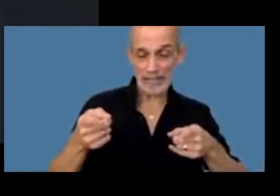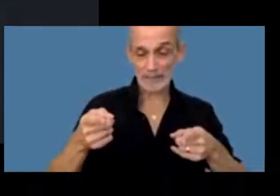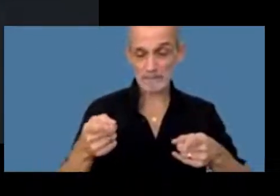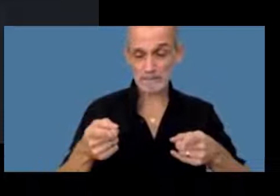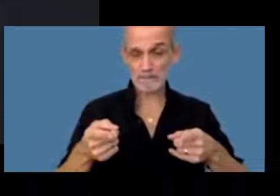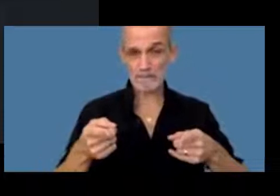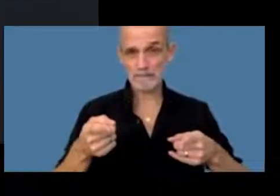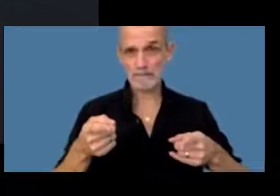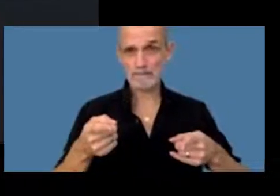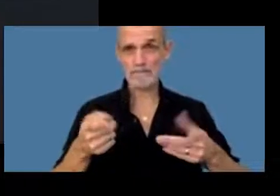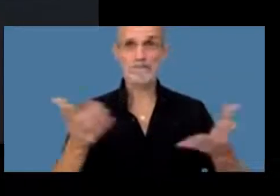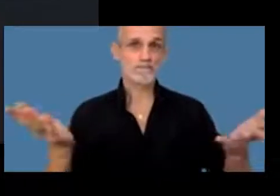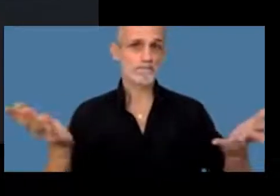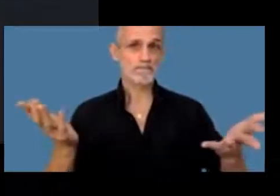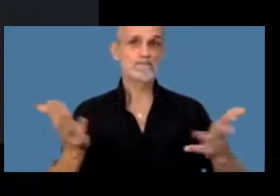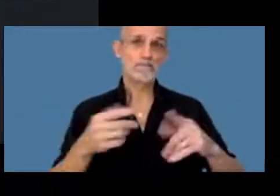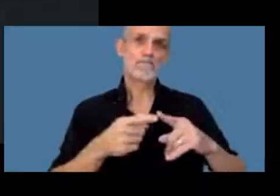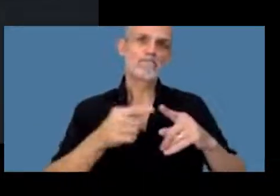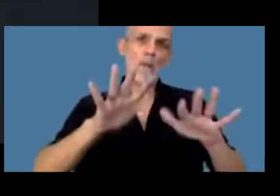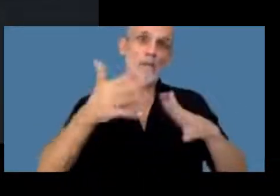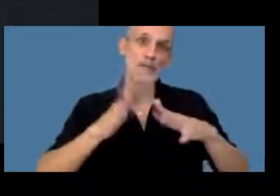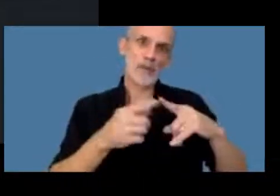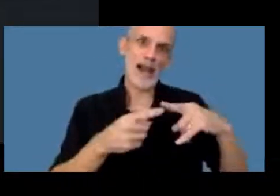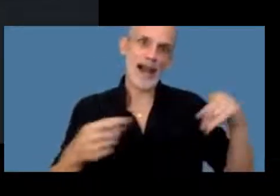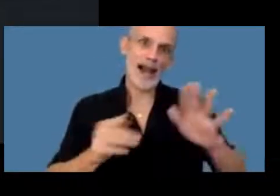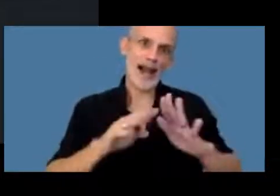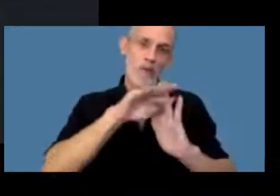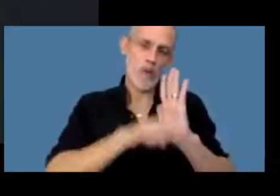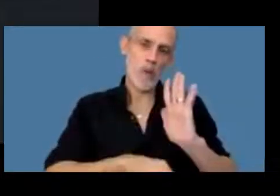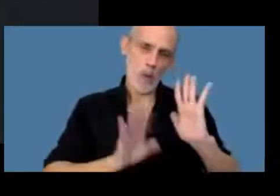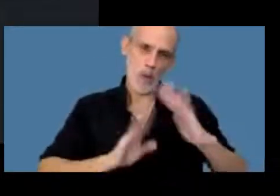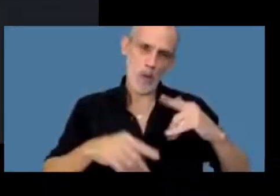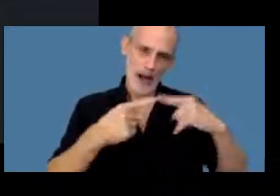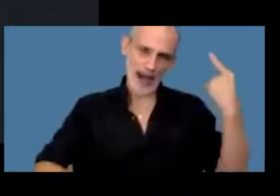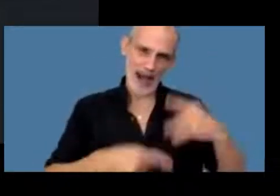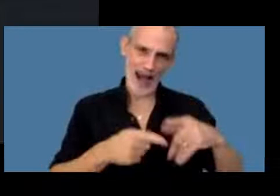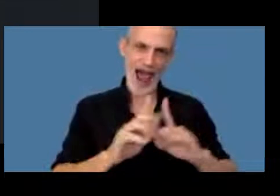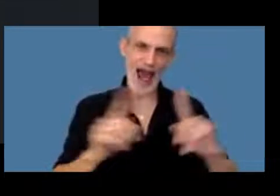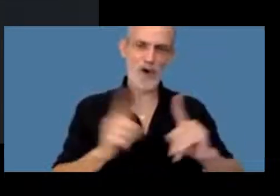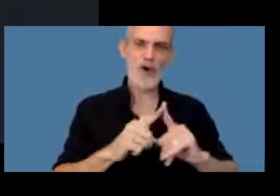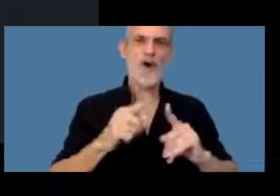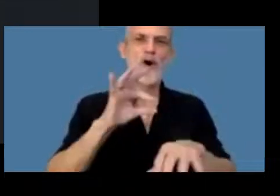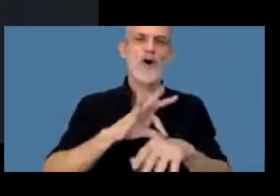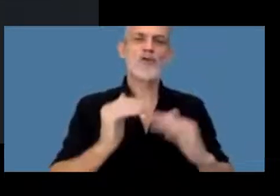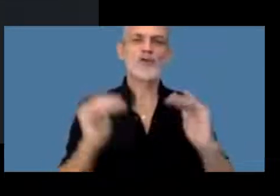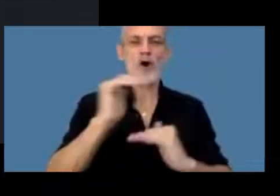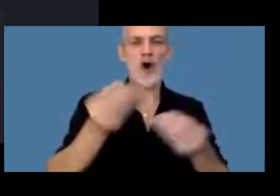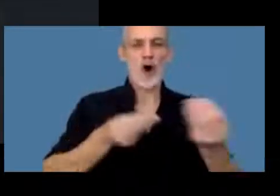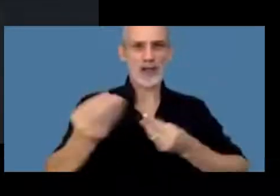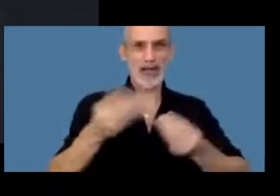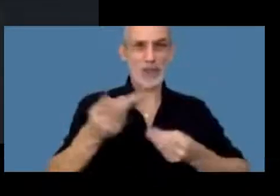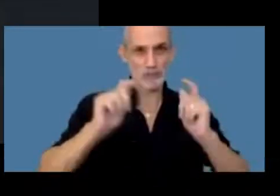Y bueno, más o menos les he comentado el currículum extenso del doctor y ahora le cedo la palabra.